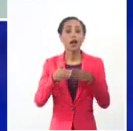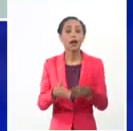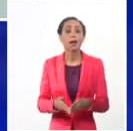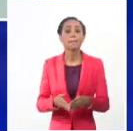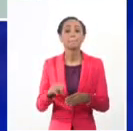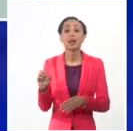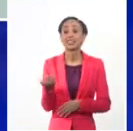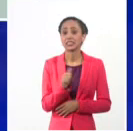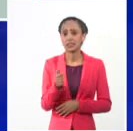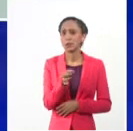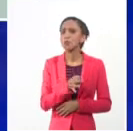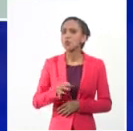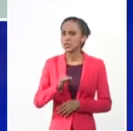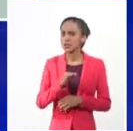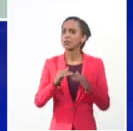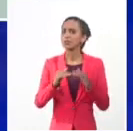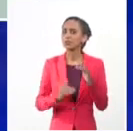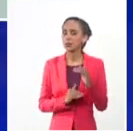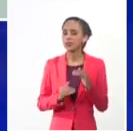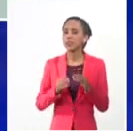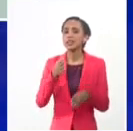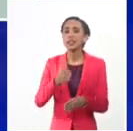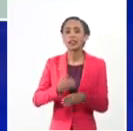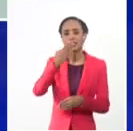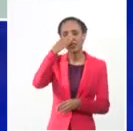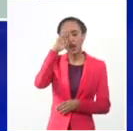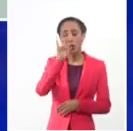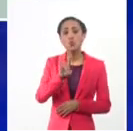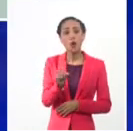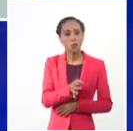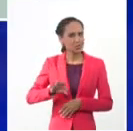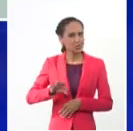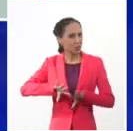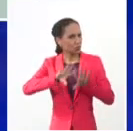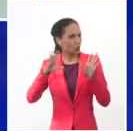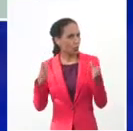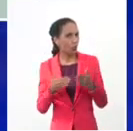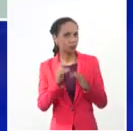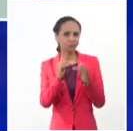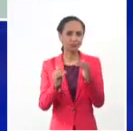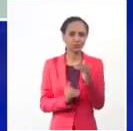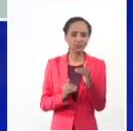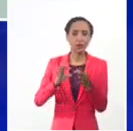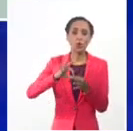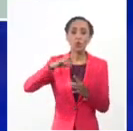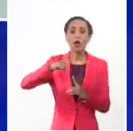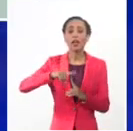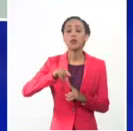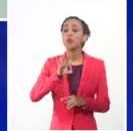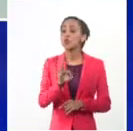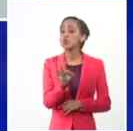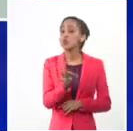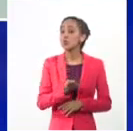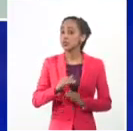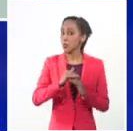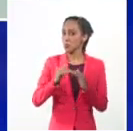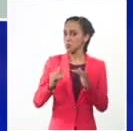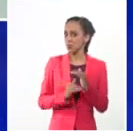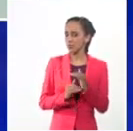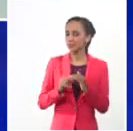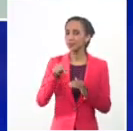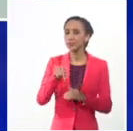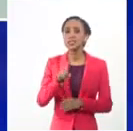13. Santiago, sus 9 municipios. Guantánamo, 8 de los 10. Cienfuegos,